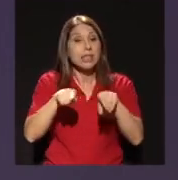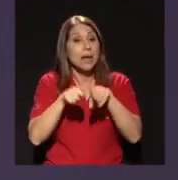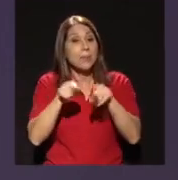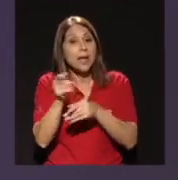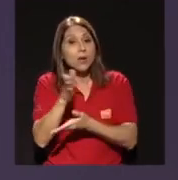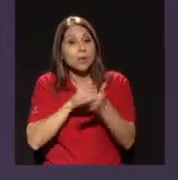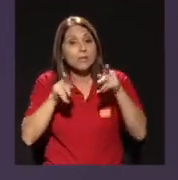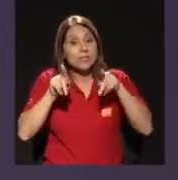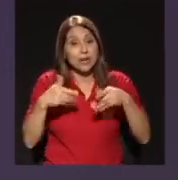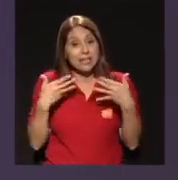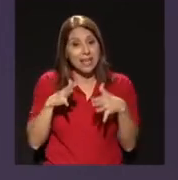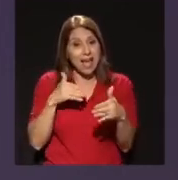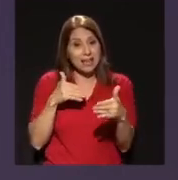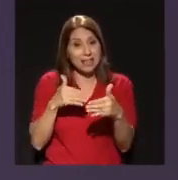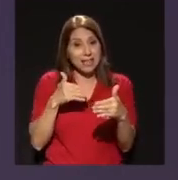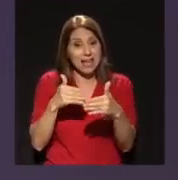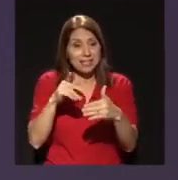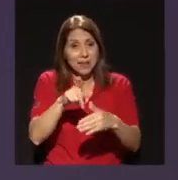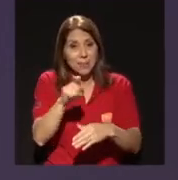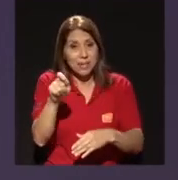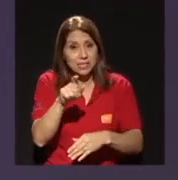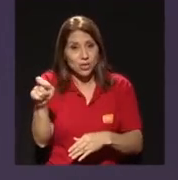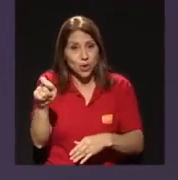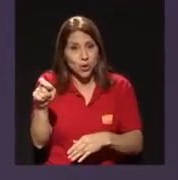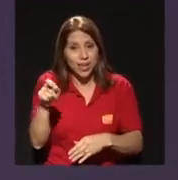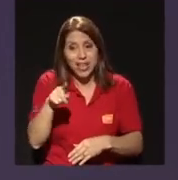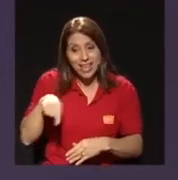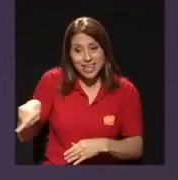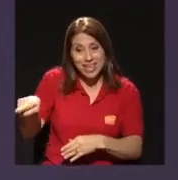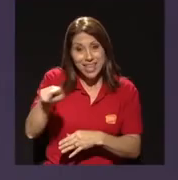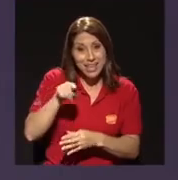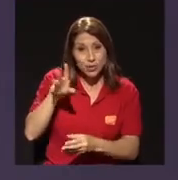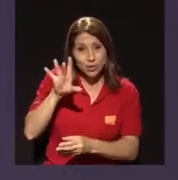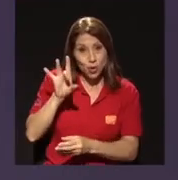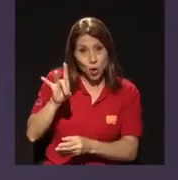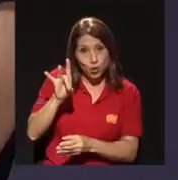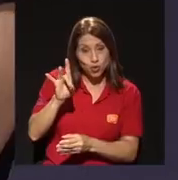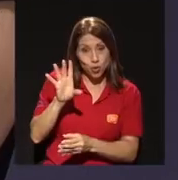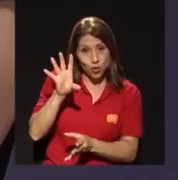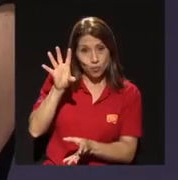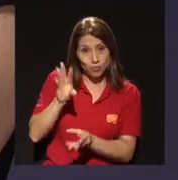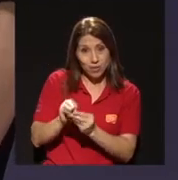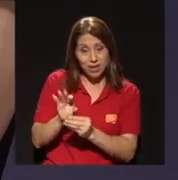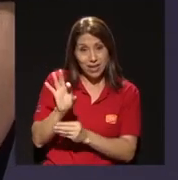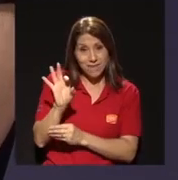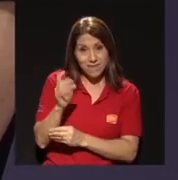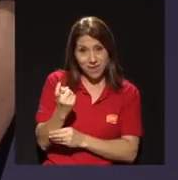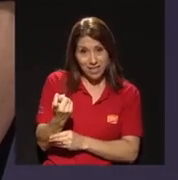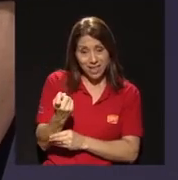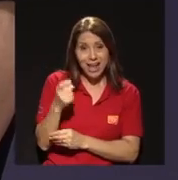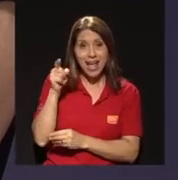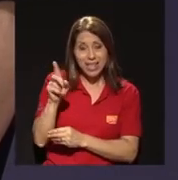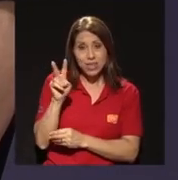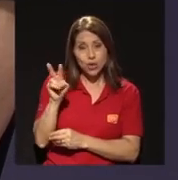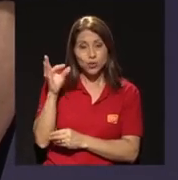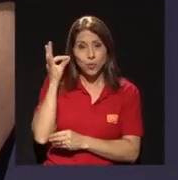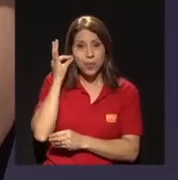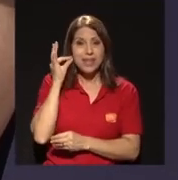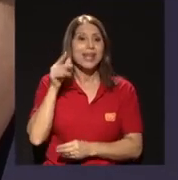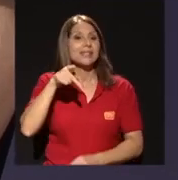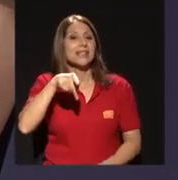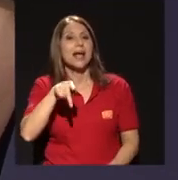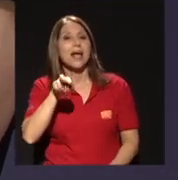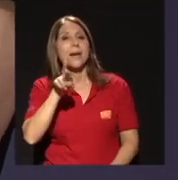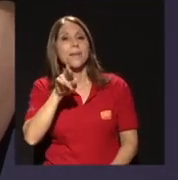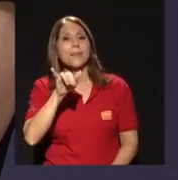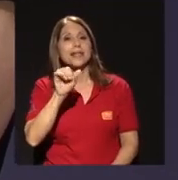Entonces, tenemos que capacitar. Y dentro de esos 8 están nuestras dos compañeras. Entonces, Priscila y Nolín. Priscila y Nolín, así es. ¿En cuánto